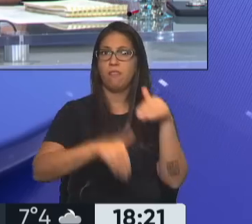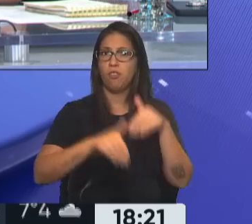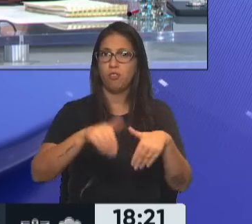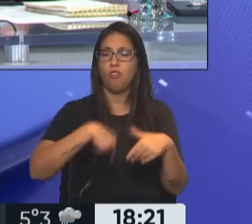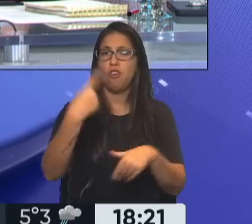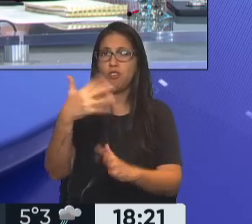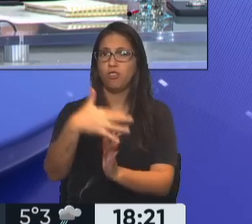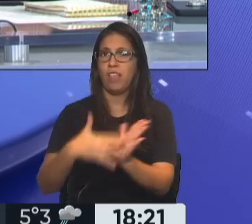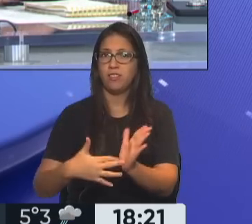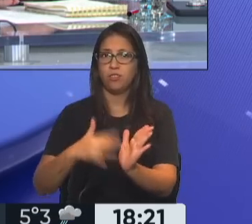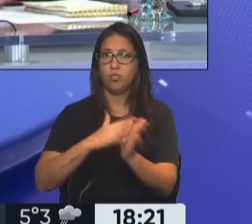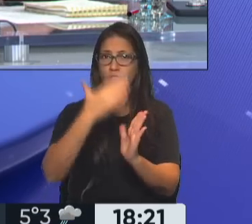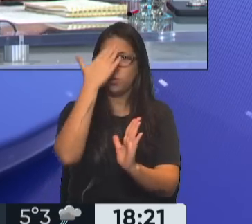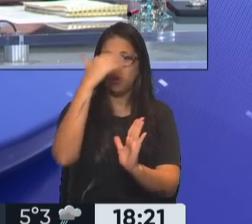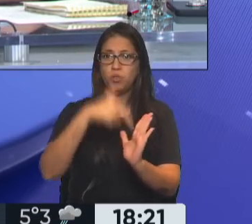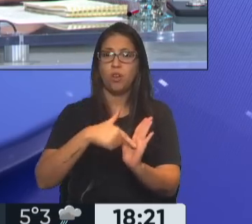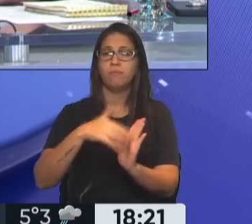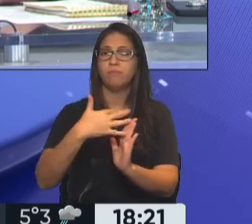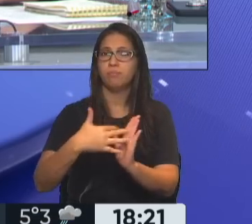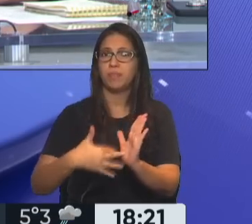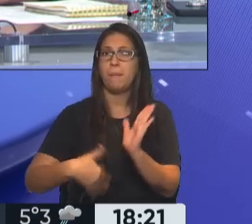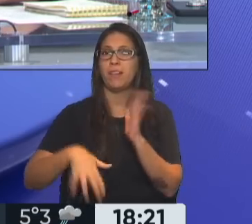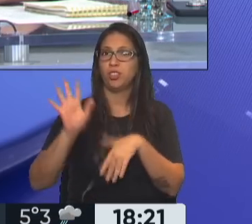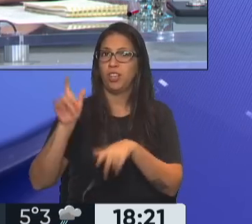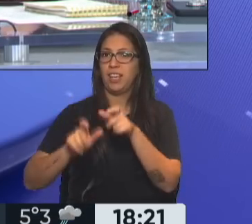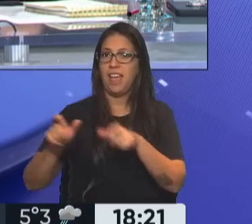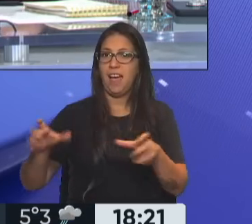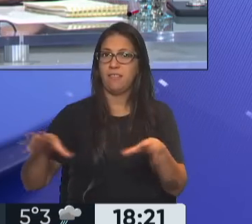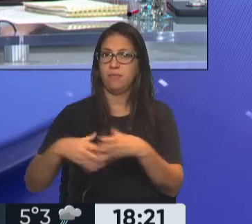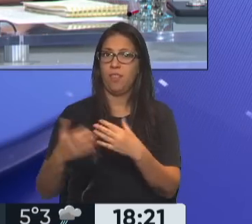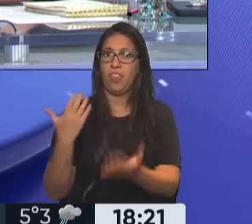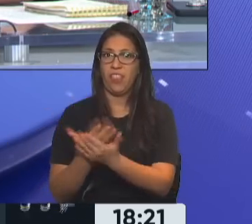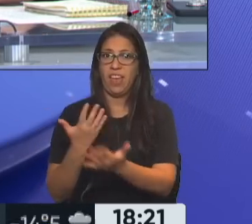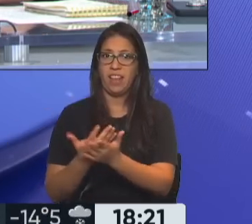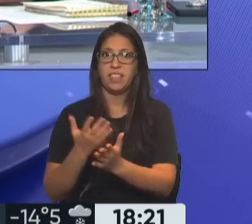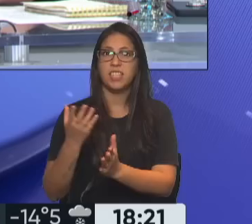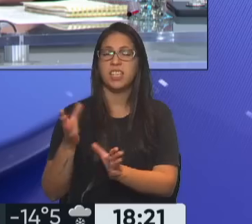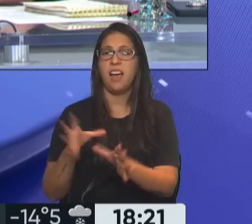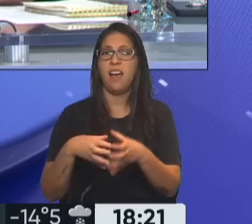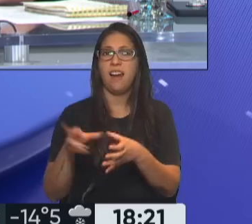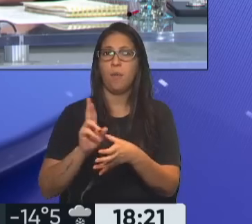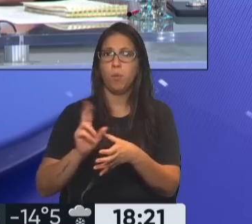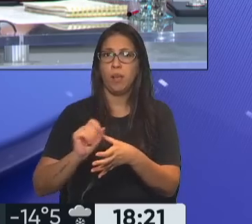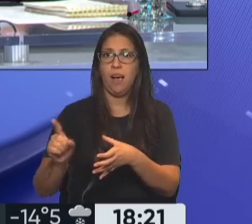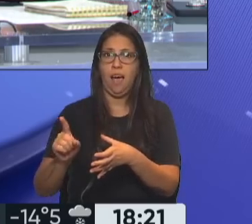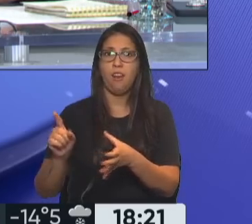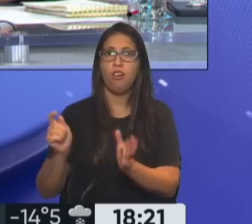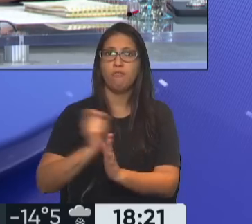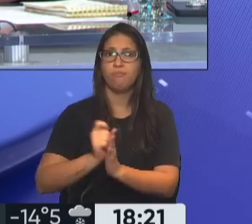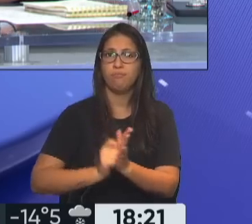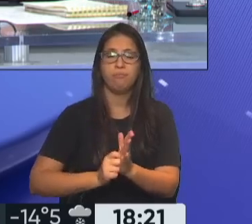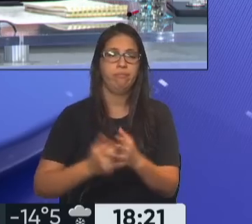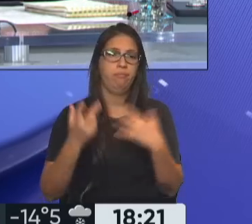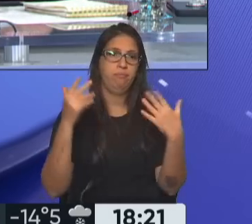otro texto constitucional que lo había redactado mayoritariamente los partidos de derecha, el Partido Republicano de José Antonio Kast, y que también